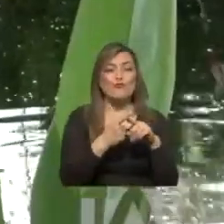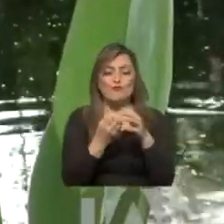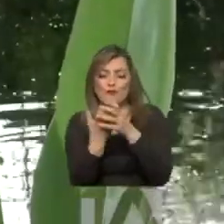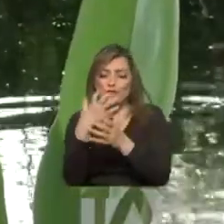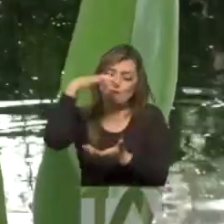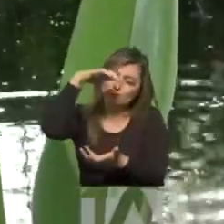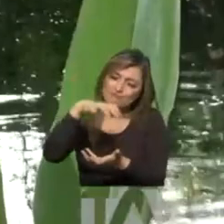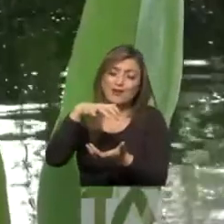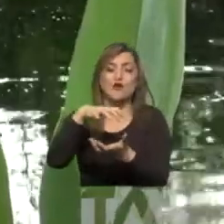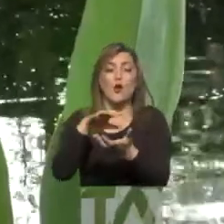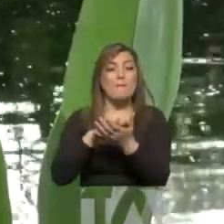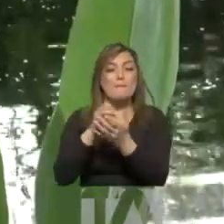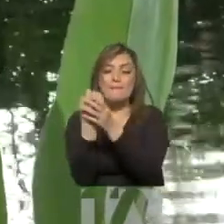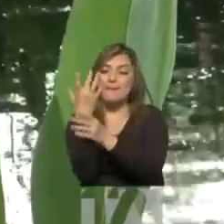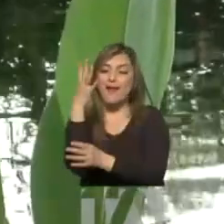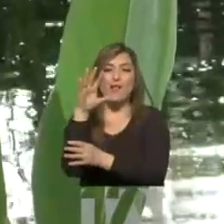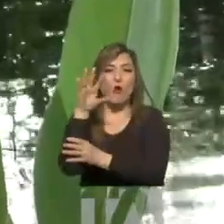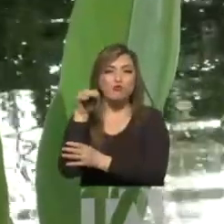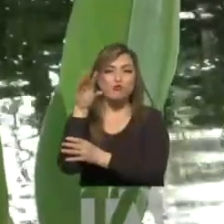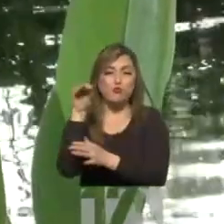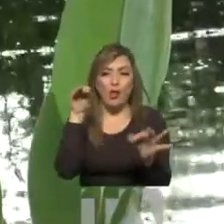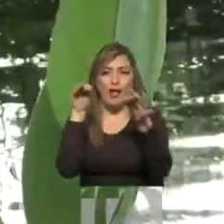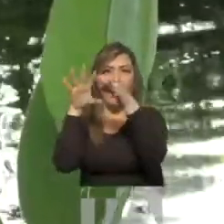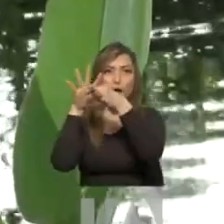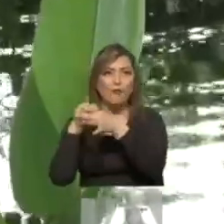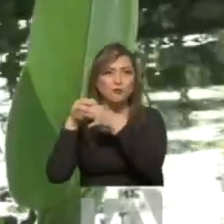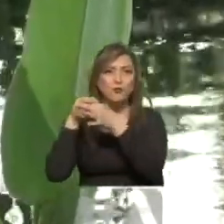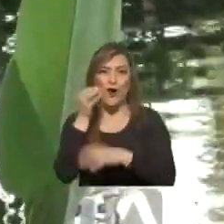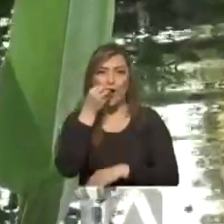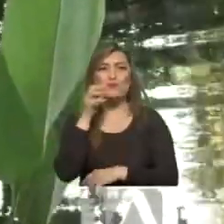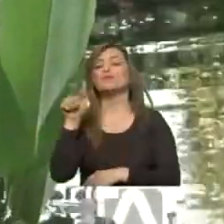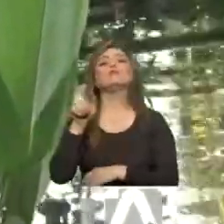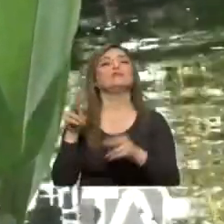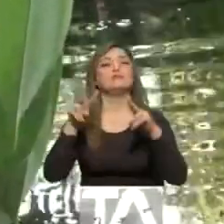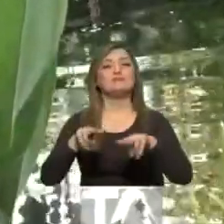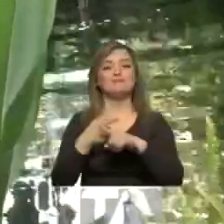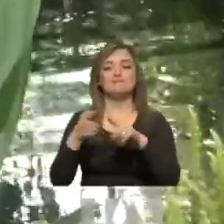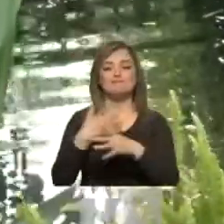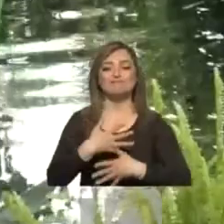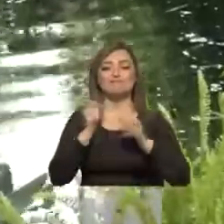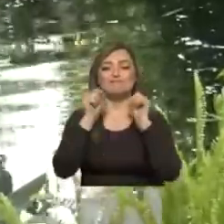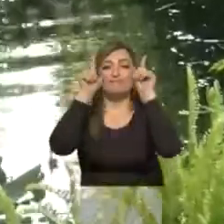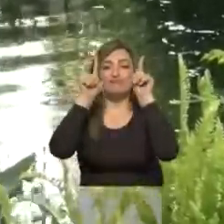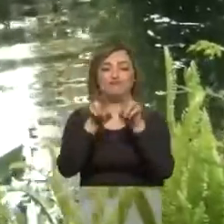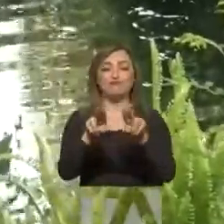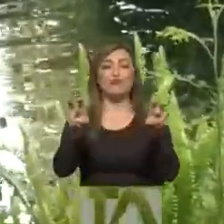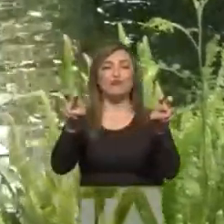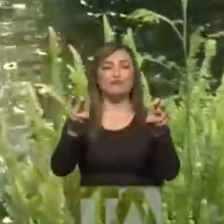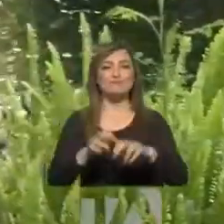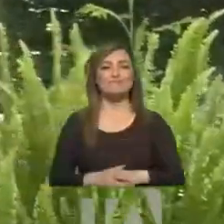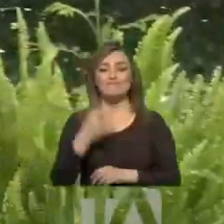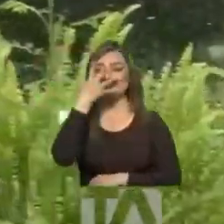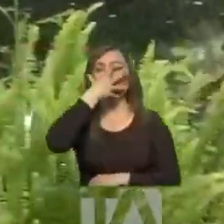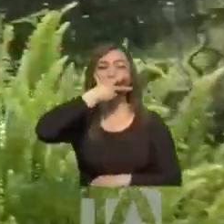carnívoras y fantásticos jardines temáticos que le llevarán a un espacio natural muy,